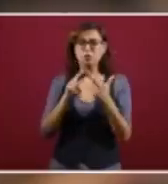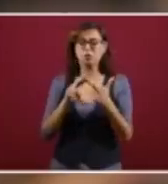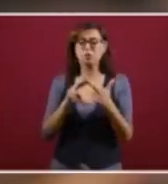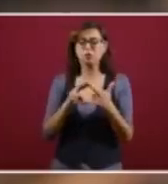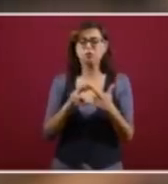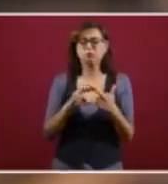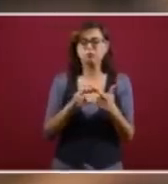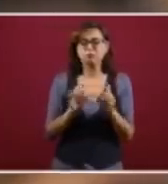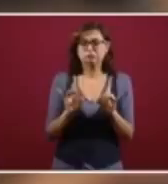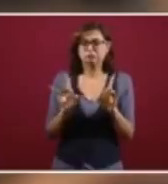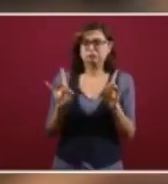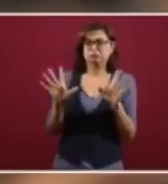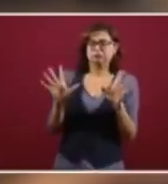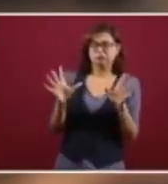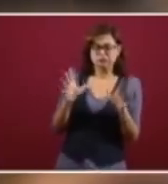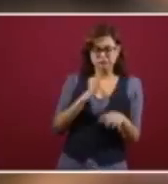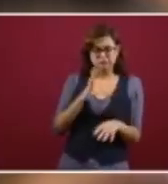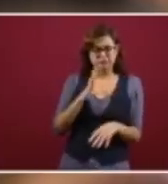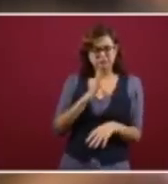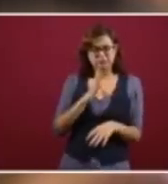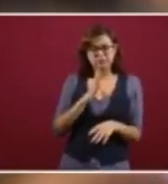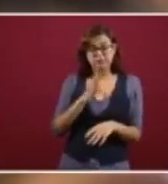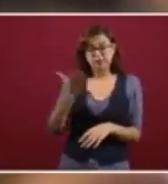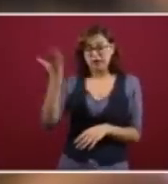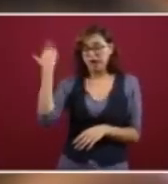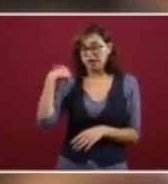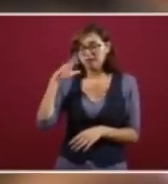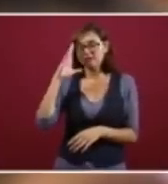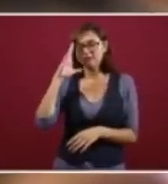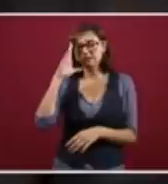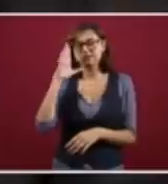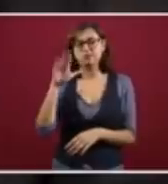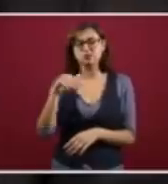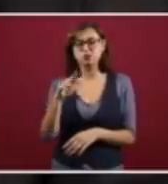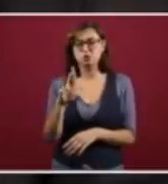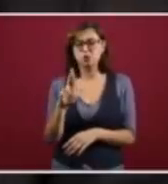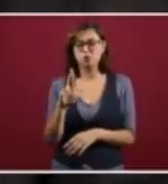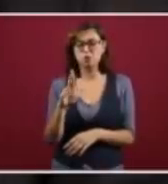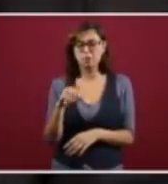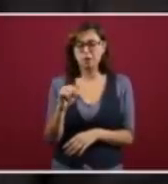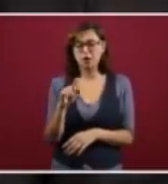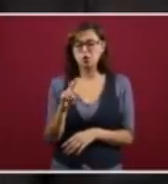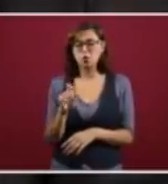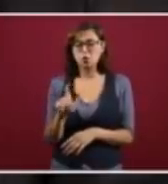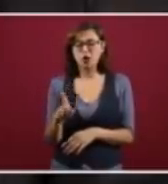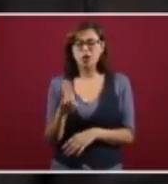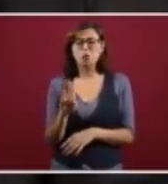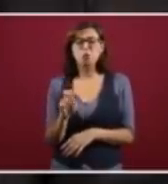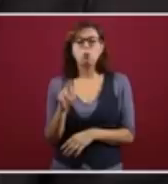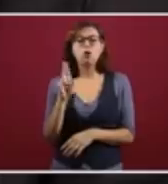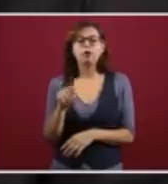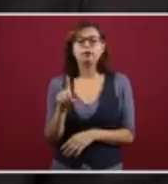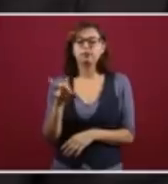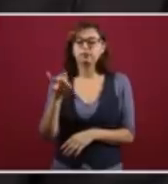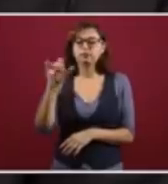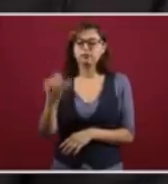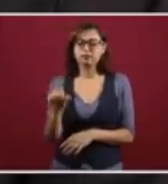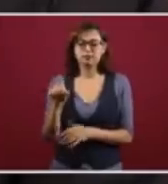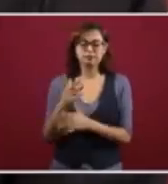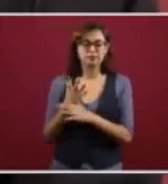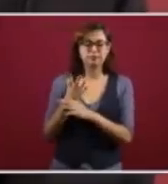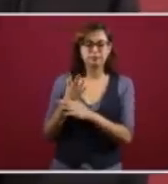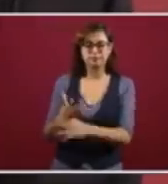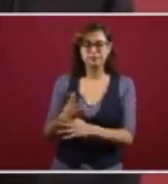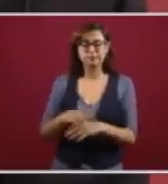decía el maestro Manuel Buendía, que aquí en la capital